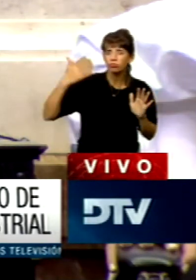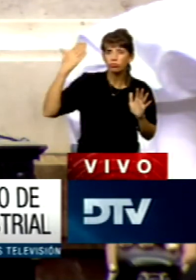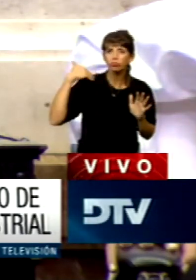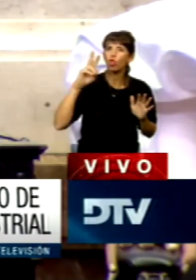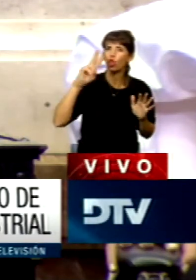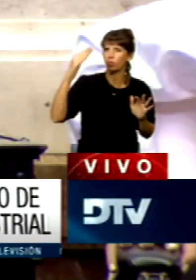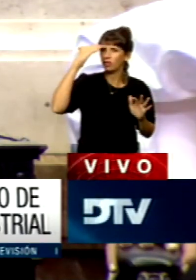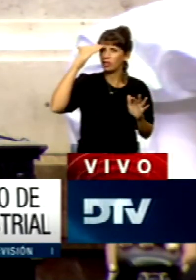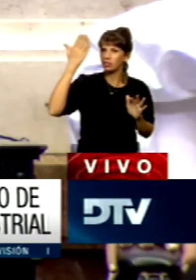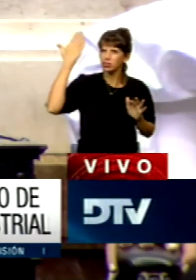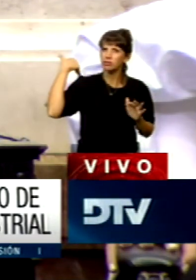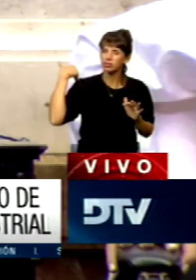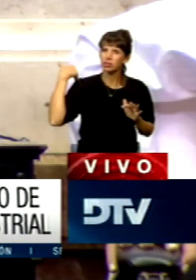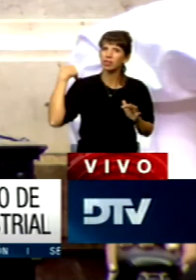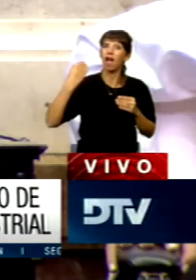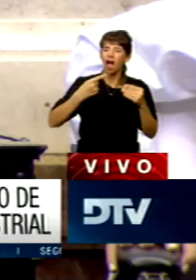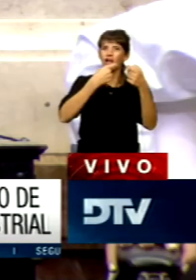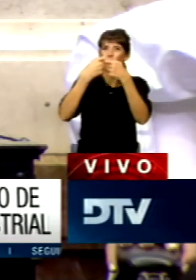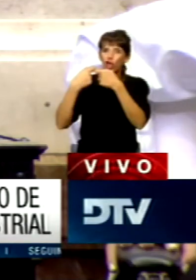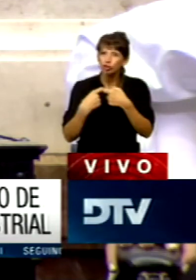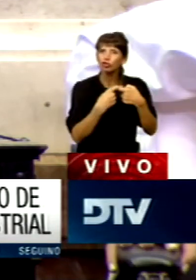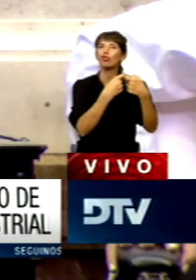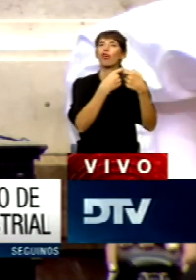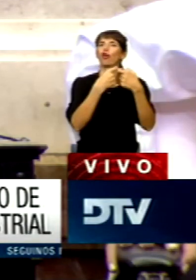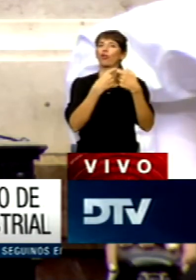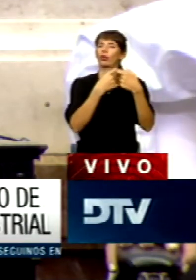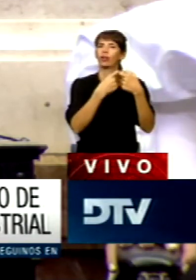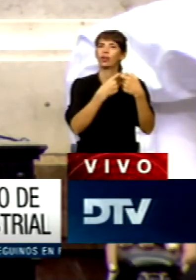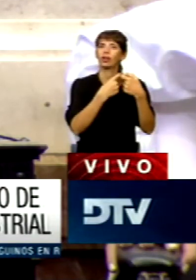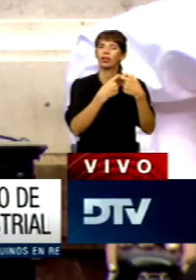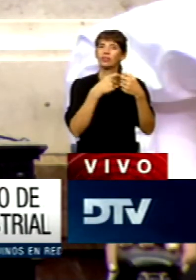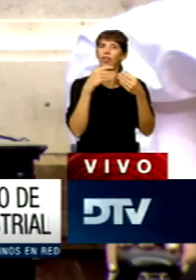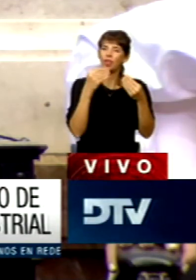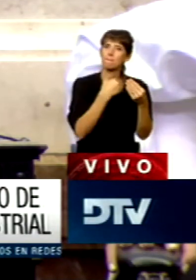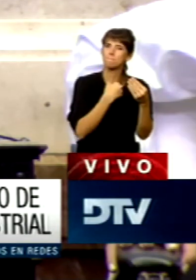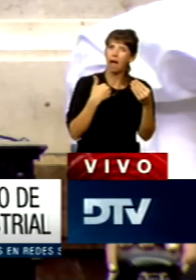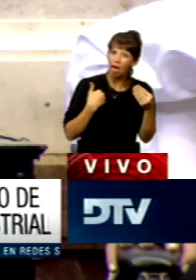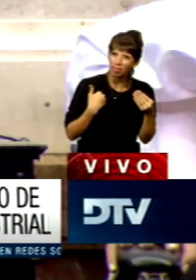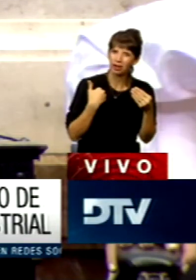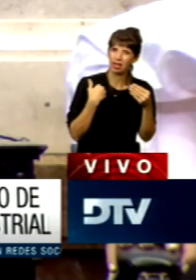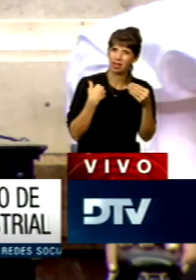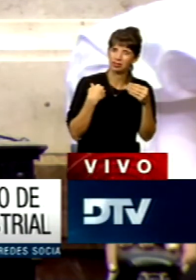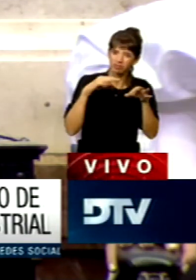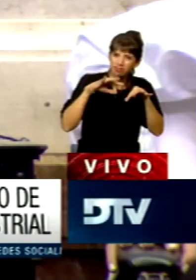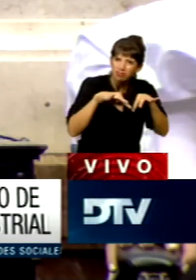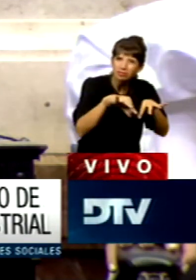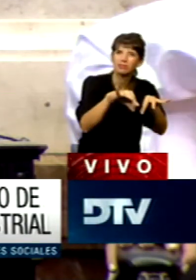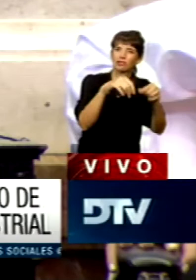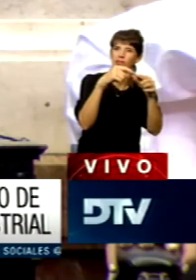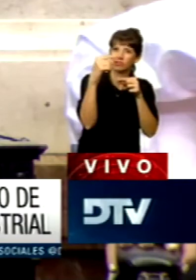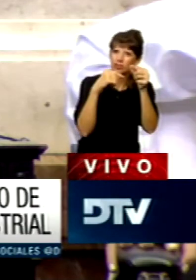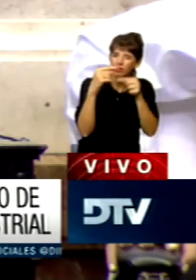2015 a las organizaciones de las madres que cultivaban y